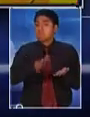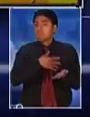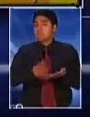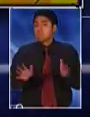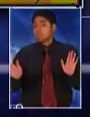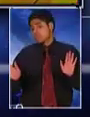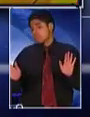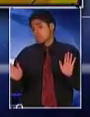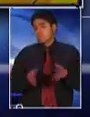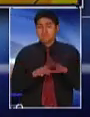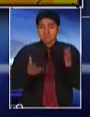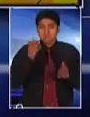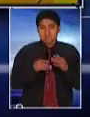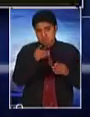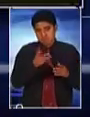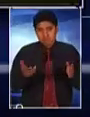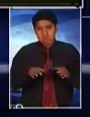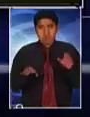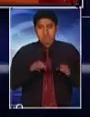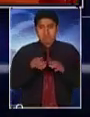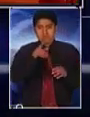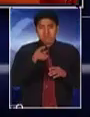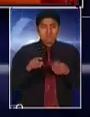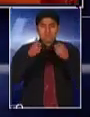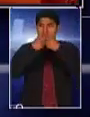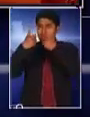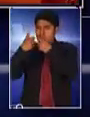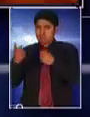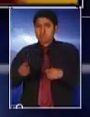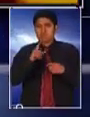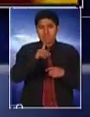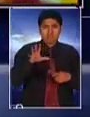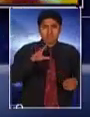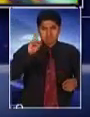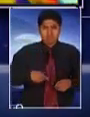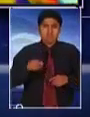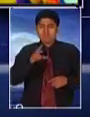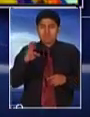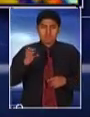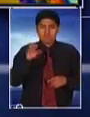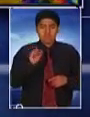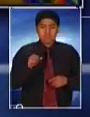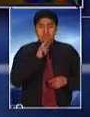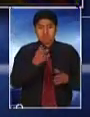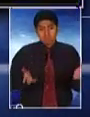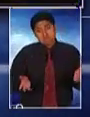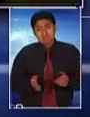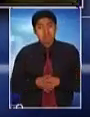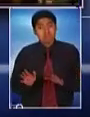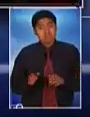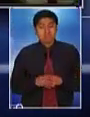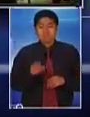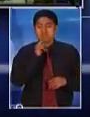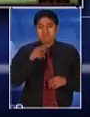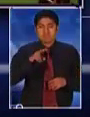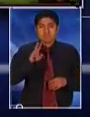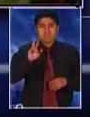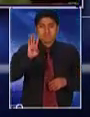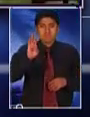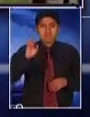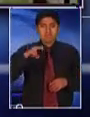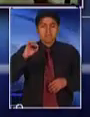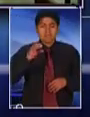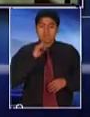por su ausencia. Seguramente deben estar realizando la instalación con los 15.600 soles, viendo dónde pueden estar en Lima. Benicio